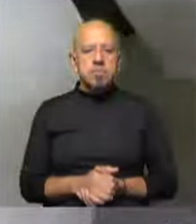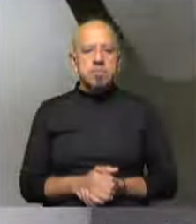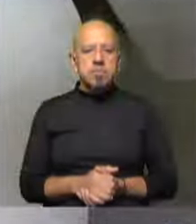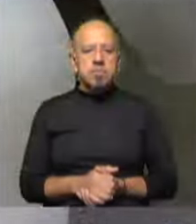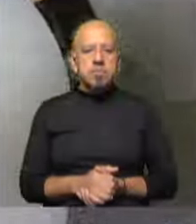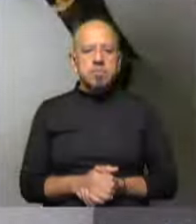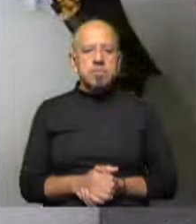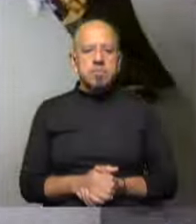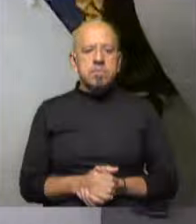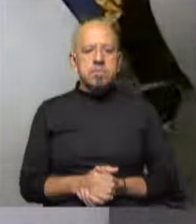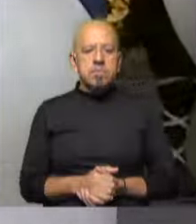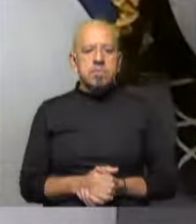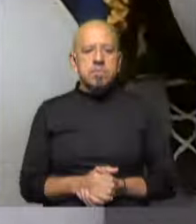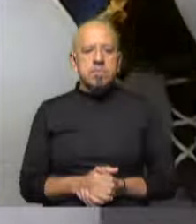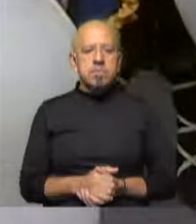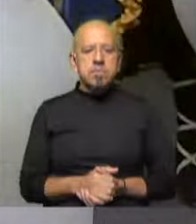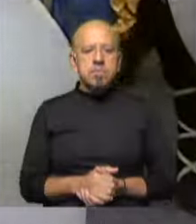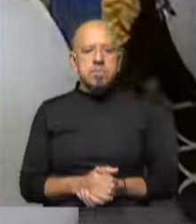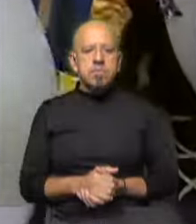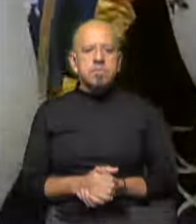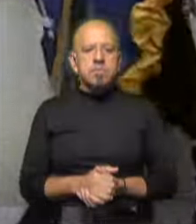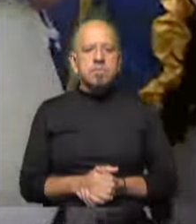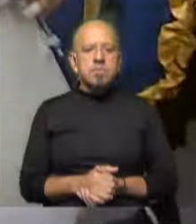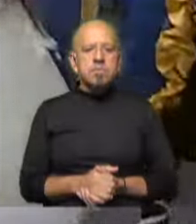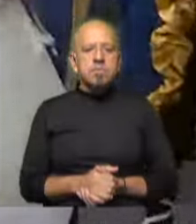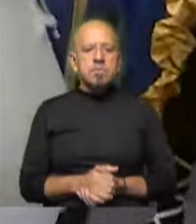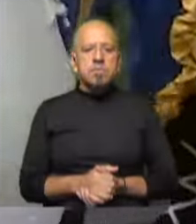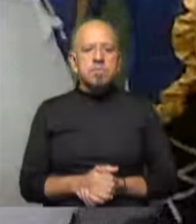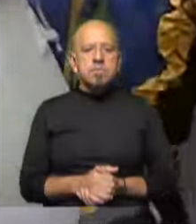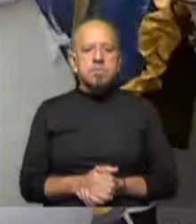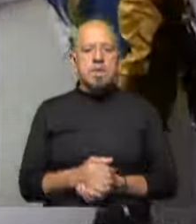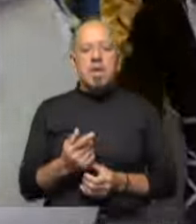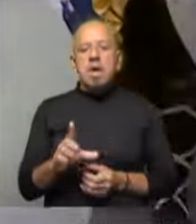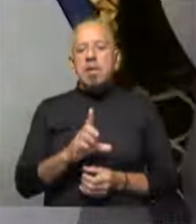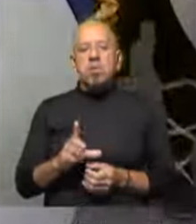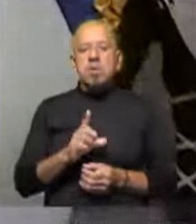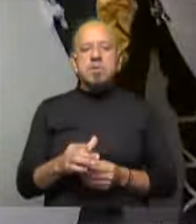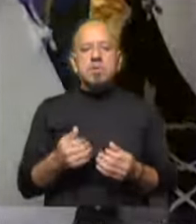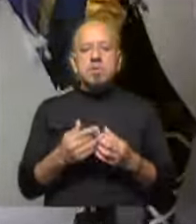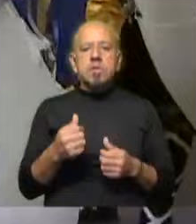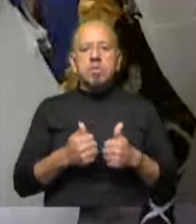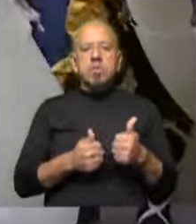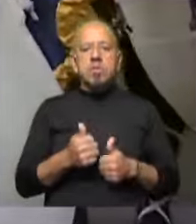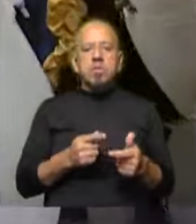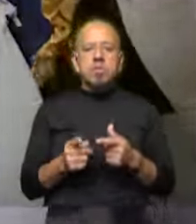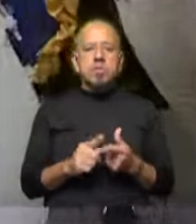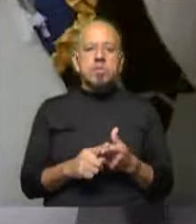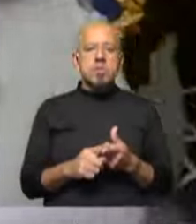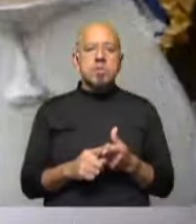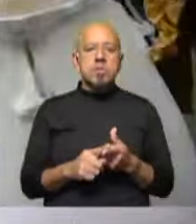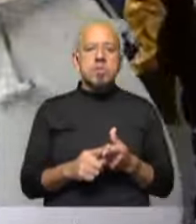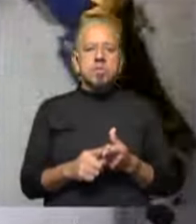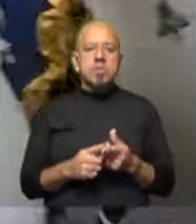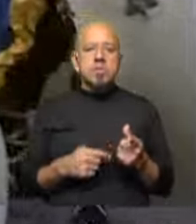con la actividad que comienza mañana en los tablados y después a partir del lunes con el concurso oficial en el Teatro